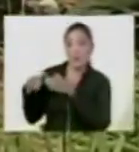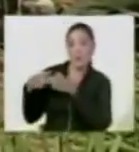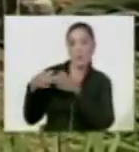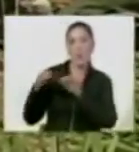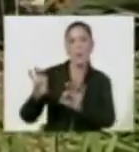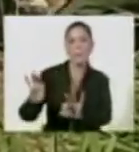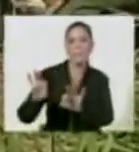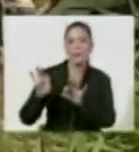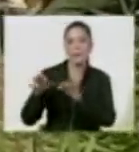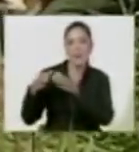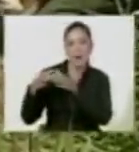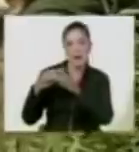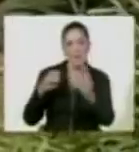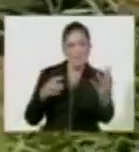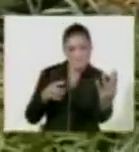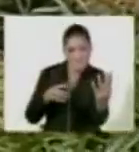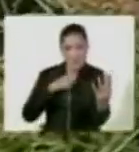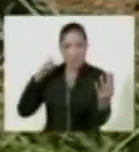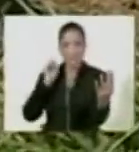Especiales del enemigo.